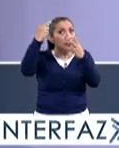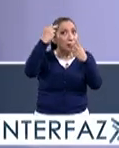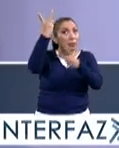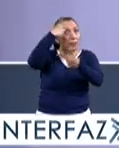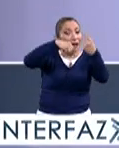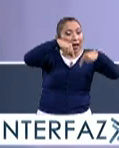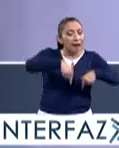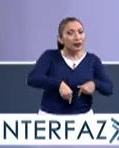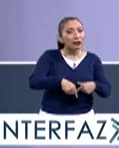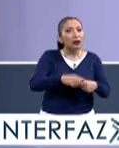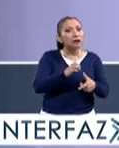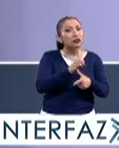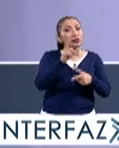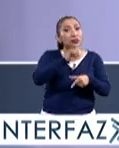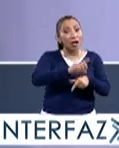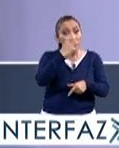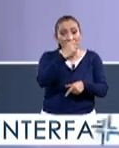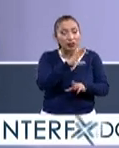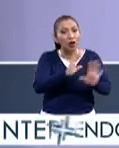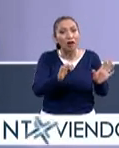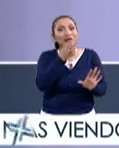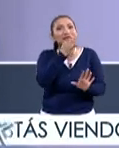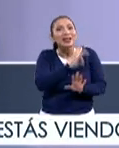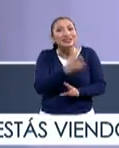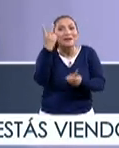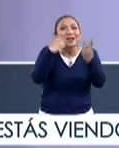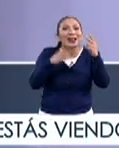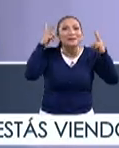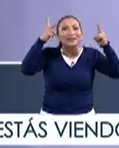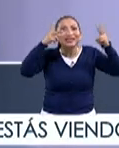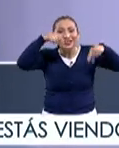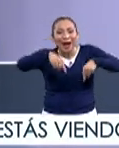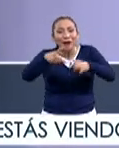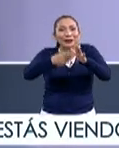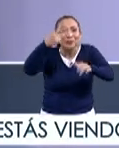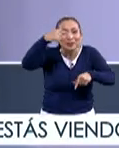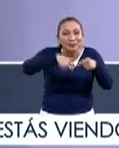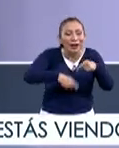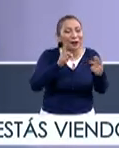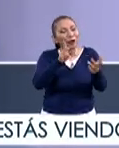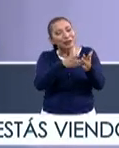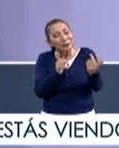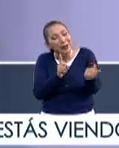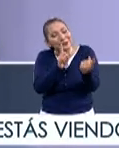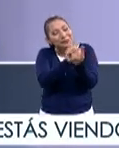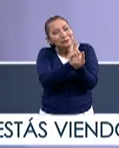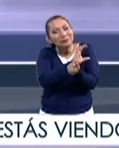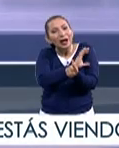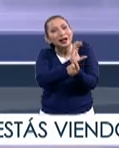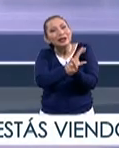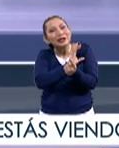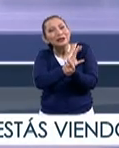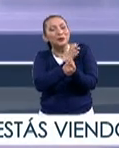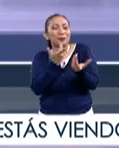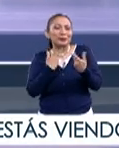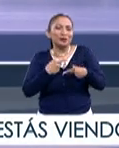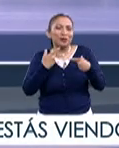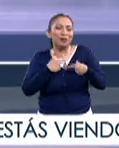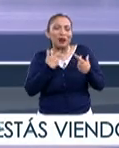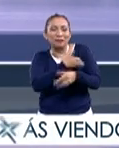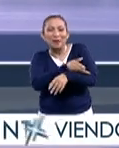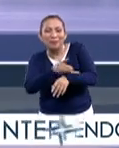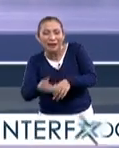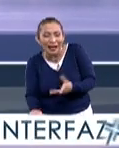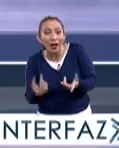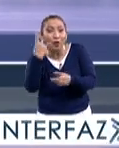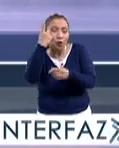no tiene por qué ser un día de tristeza, sino es la fiesta, que justamente es el día que usted se encuentra con sus seres queridos, que lo vienen a visitar